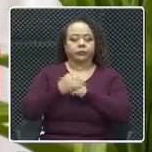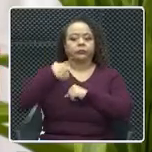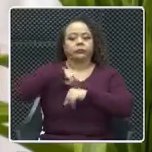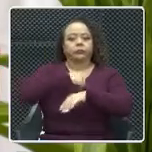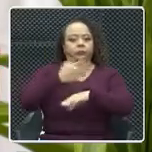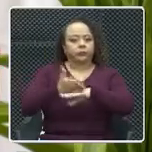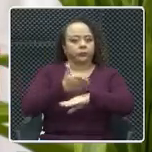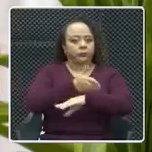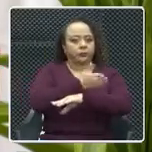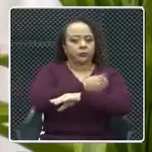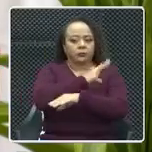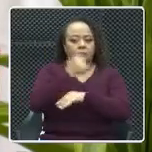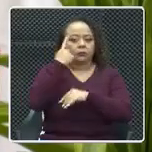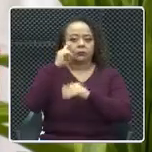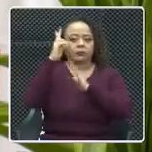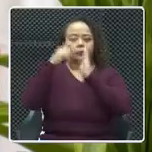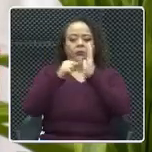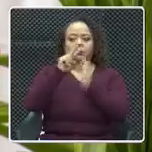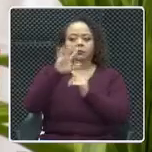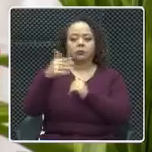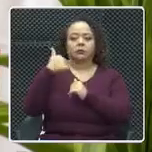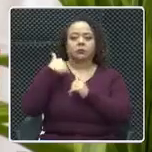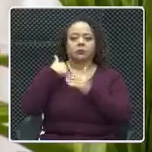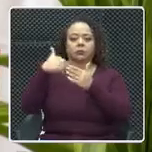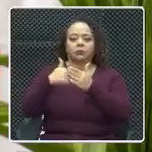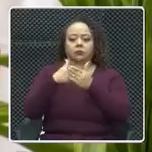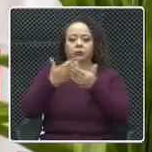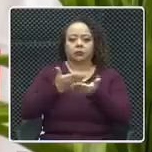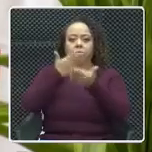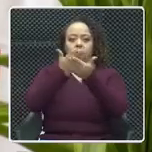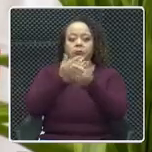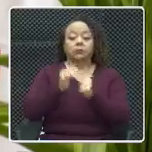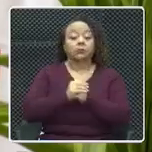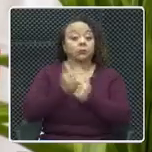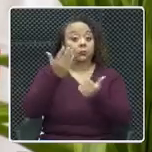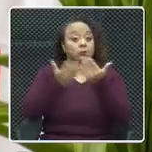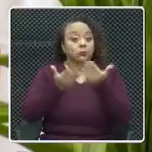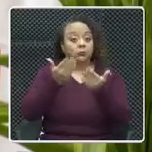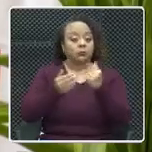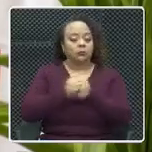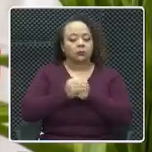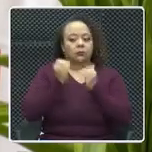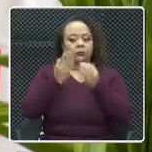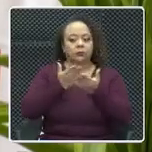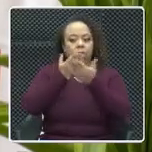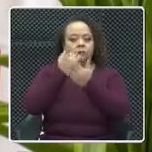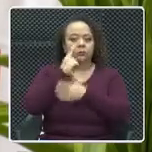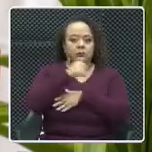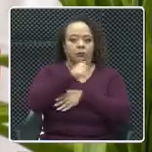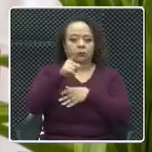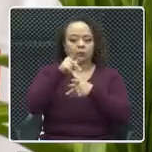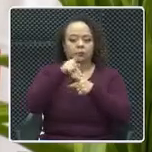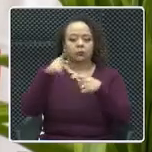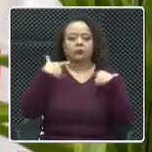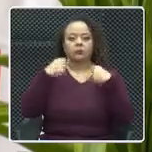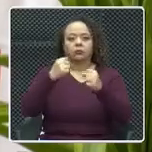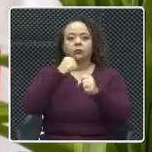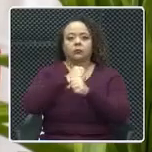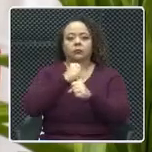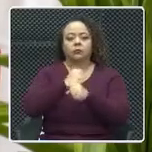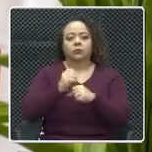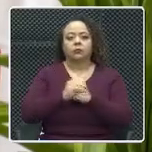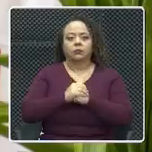mejoras continuas y para el 2025 venimos con nuevas propuestas que posiblemente van a ser de gran aporte para ustedes, los profesionales en salud